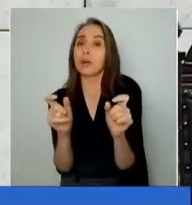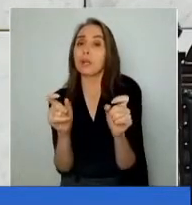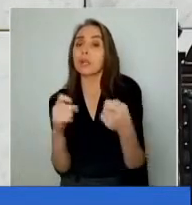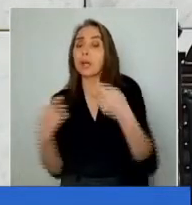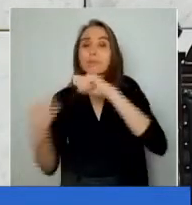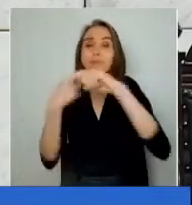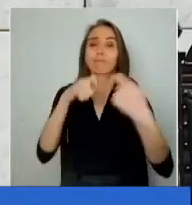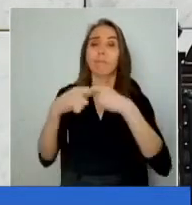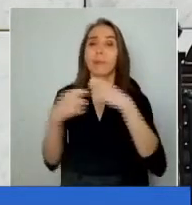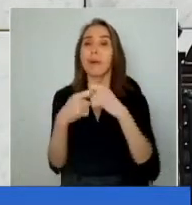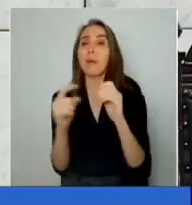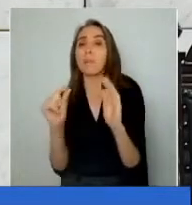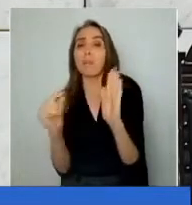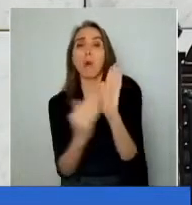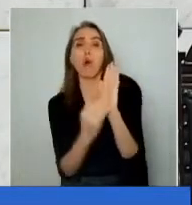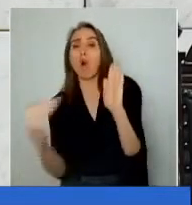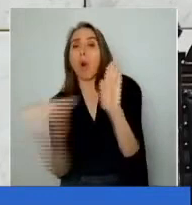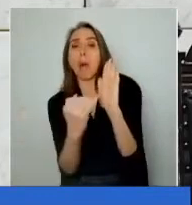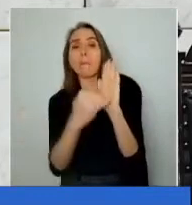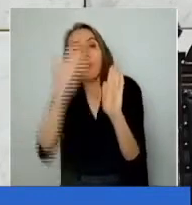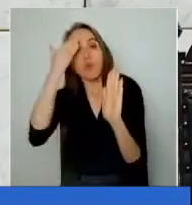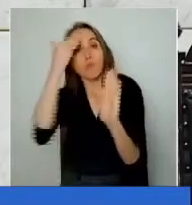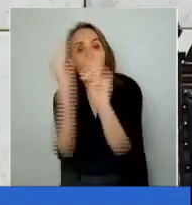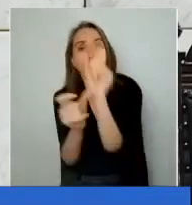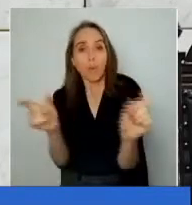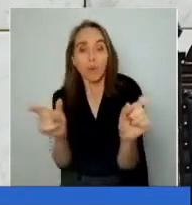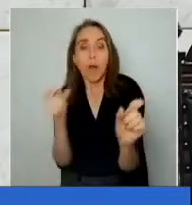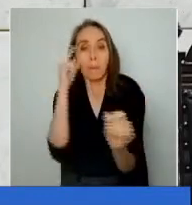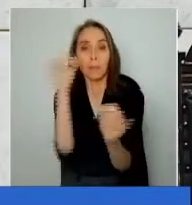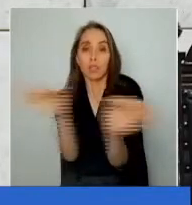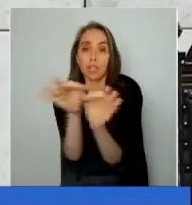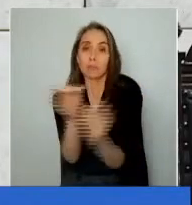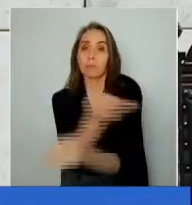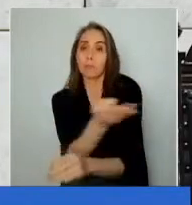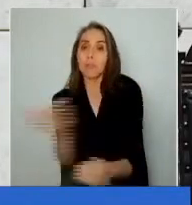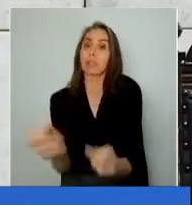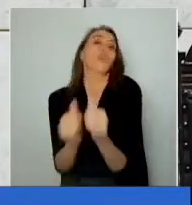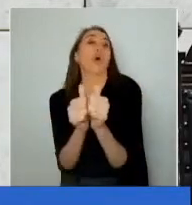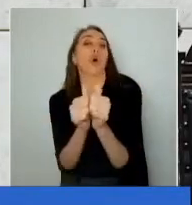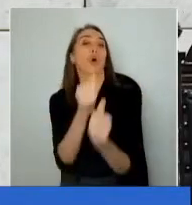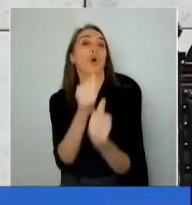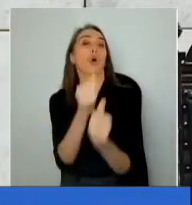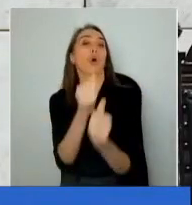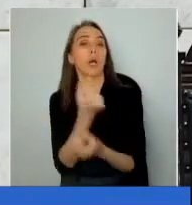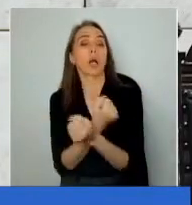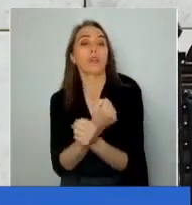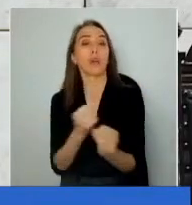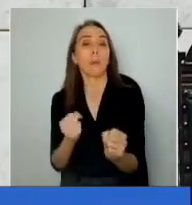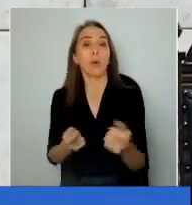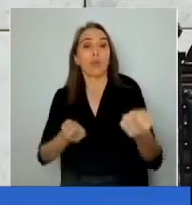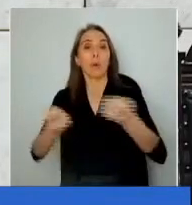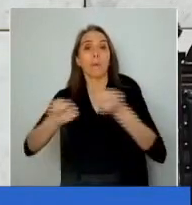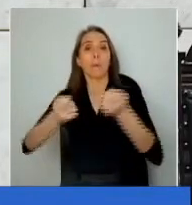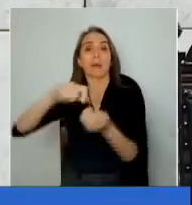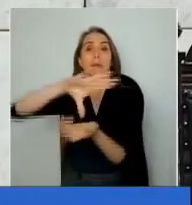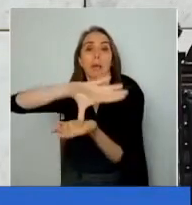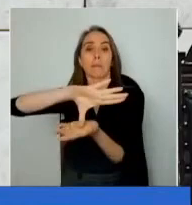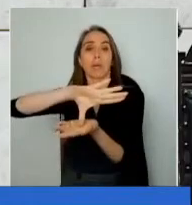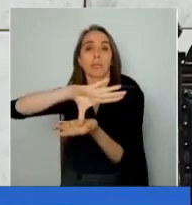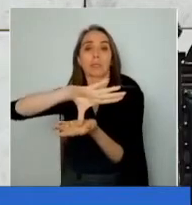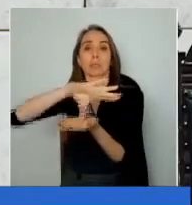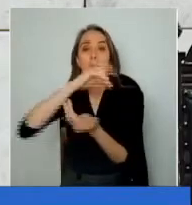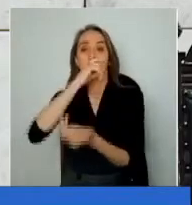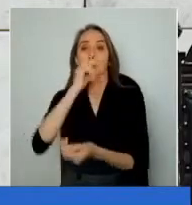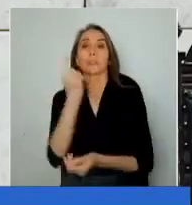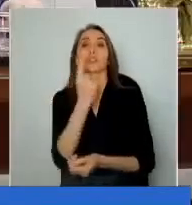sin embargo estimadas y estimados colegas no podemos conducir un país solo como administradores del